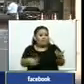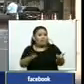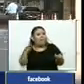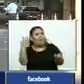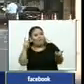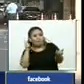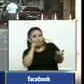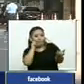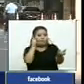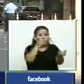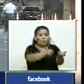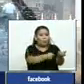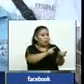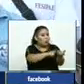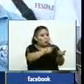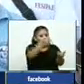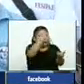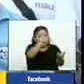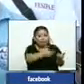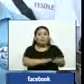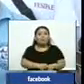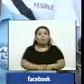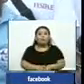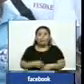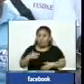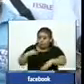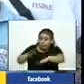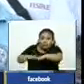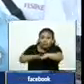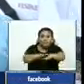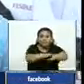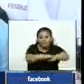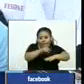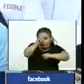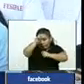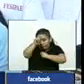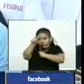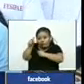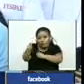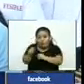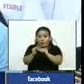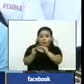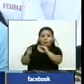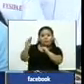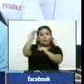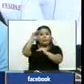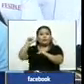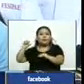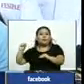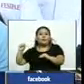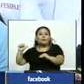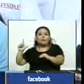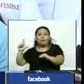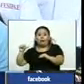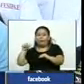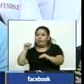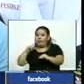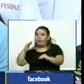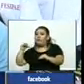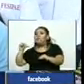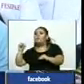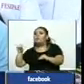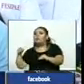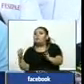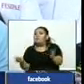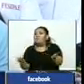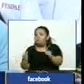de inconstitucionalidad. Un llamado a la honorable Sala de lo Constitucional de la Corte Suprema de